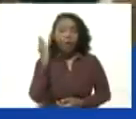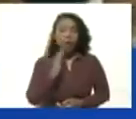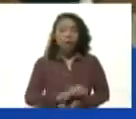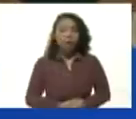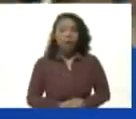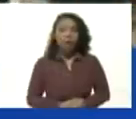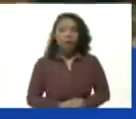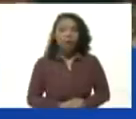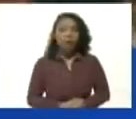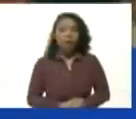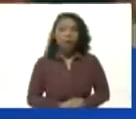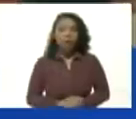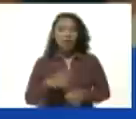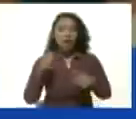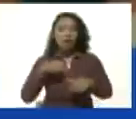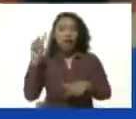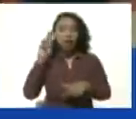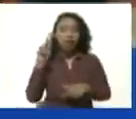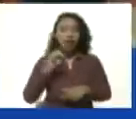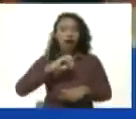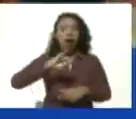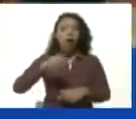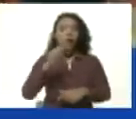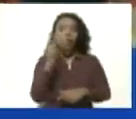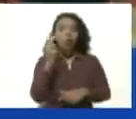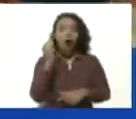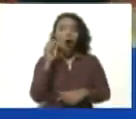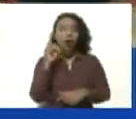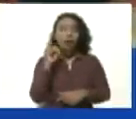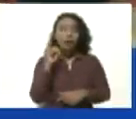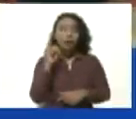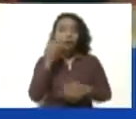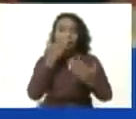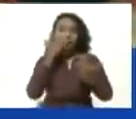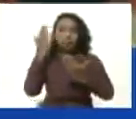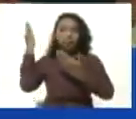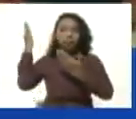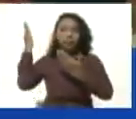Y en Venezuela lo llamamos Juan Vicente Infante.